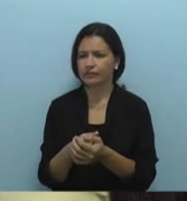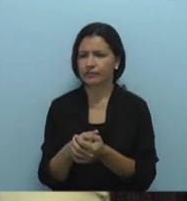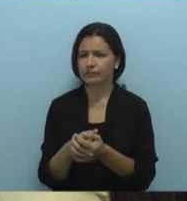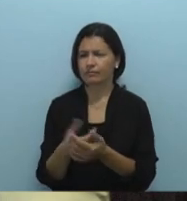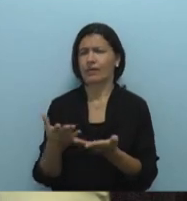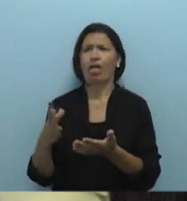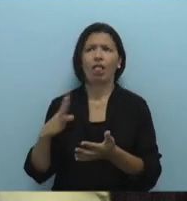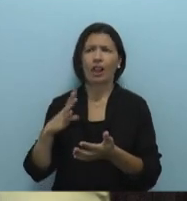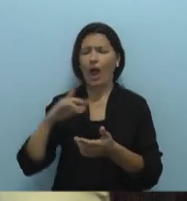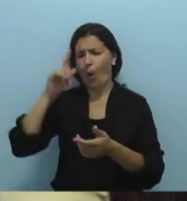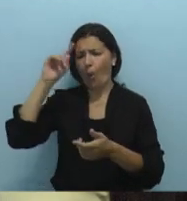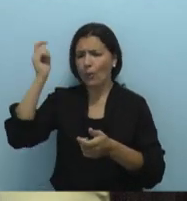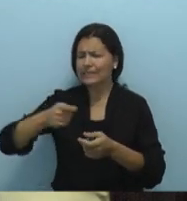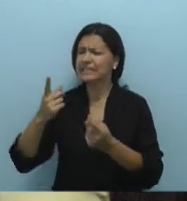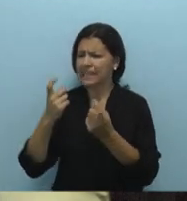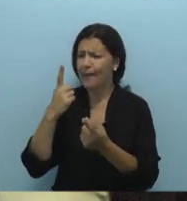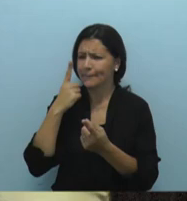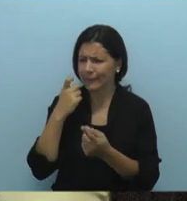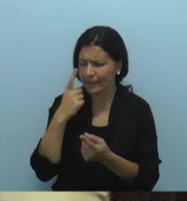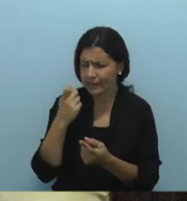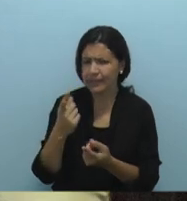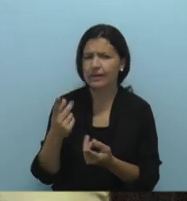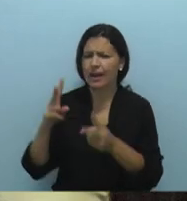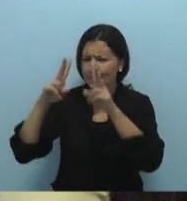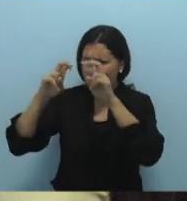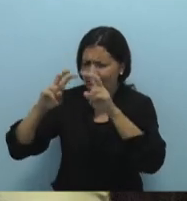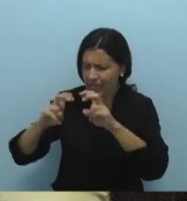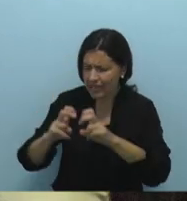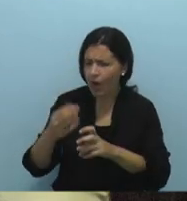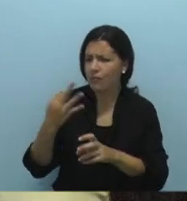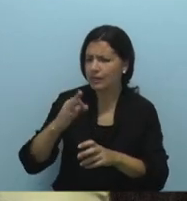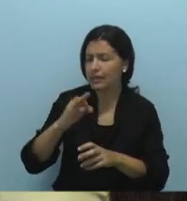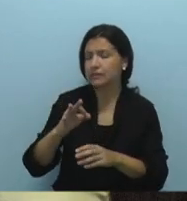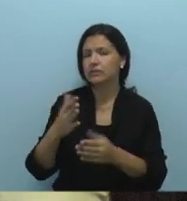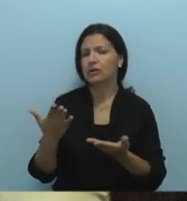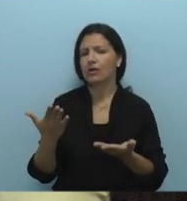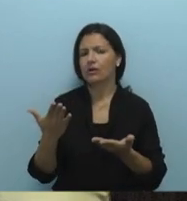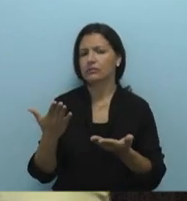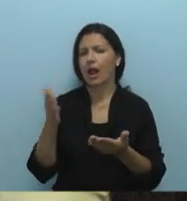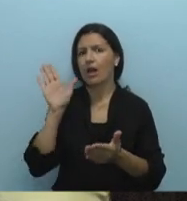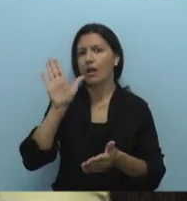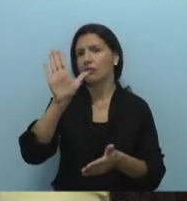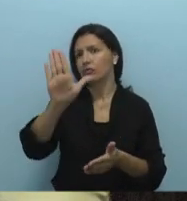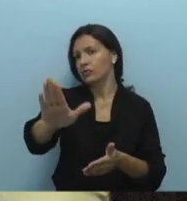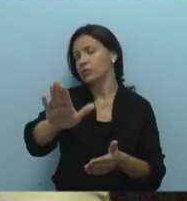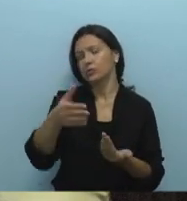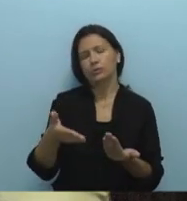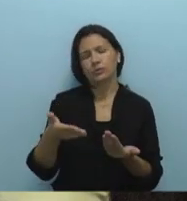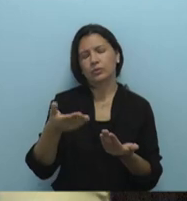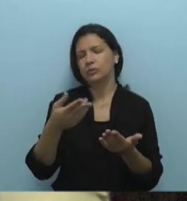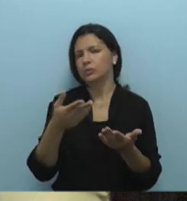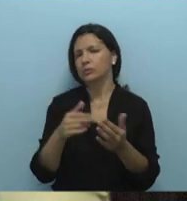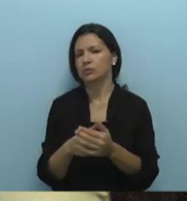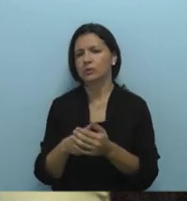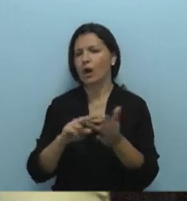son con el destino de un objetivo comercial, poco favor le vamos a hacer a esa gran militancia social que existe y que